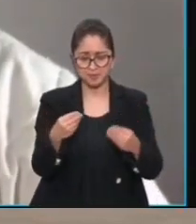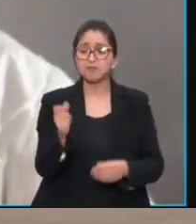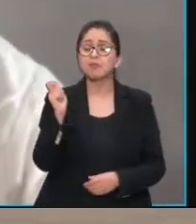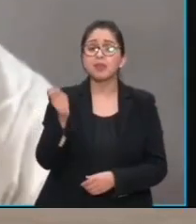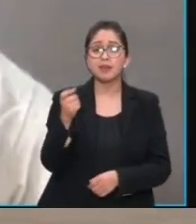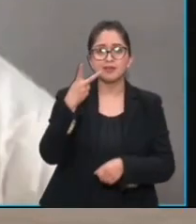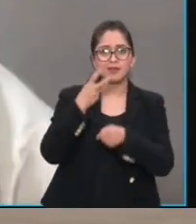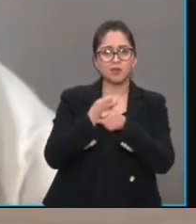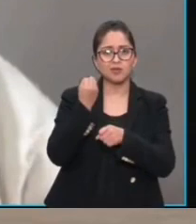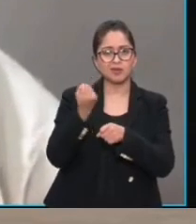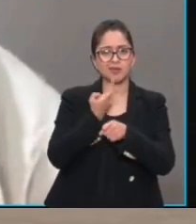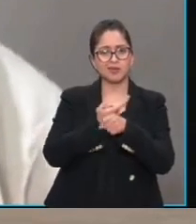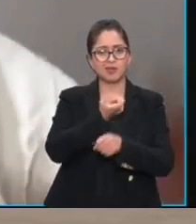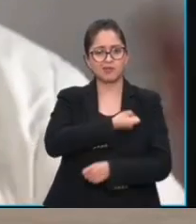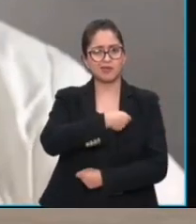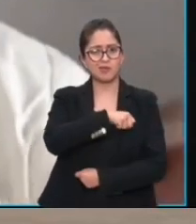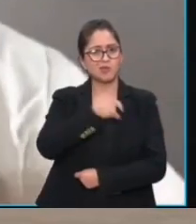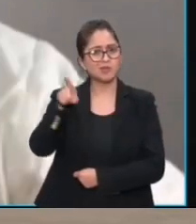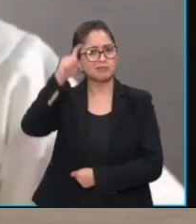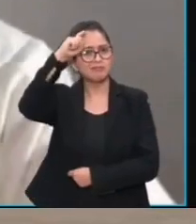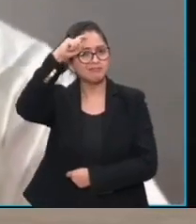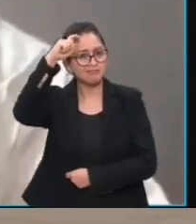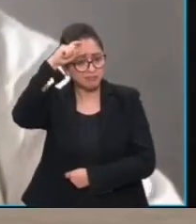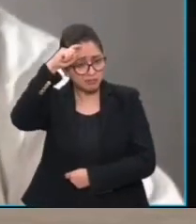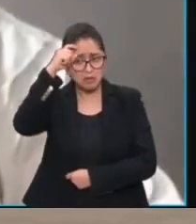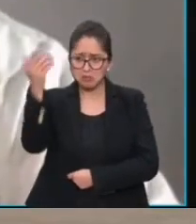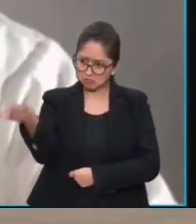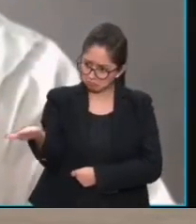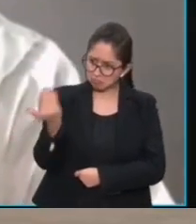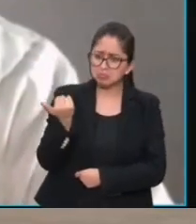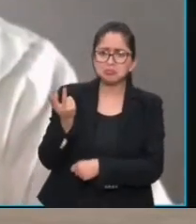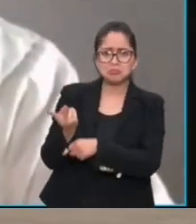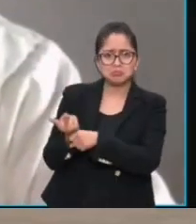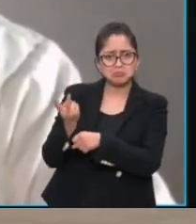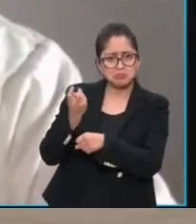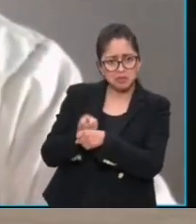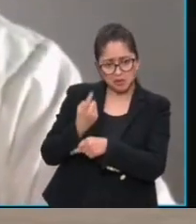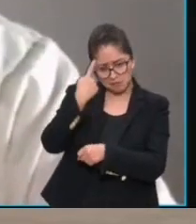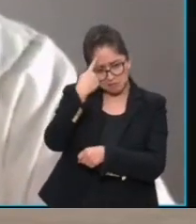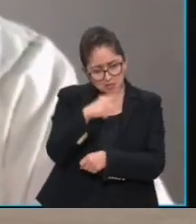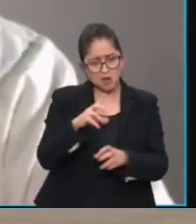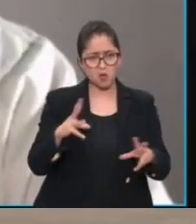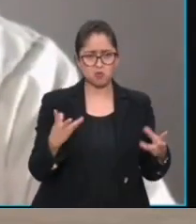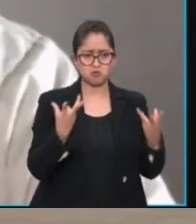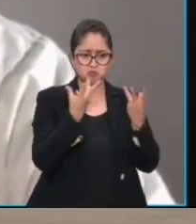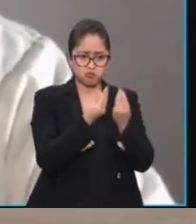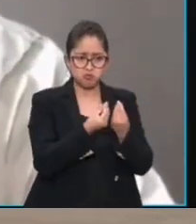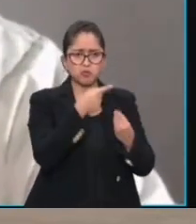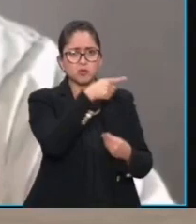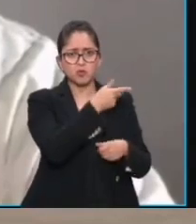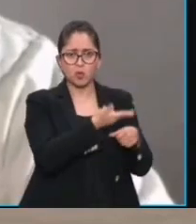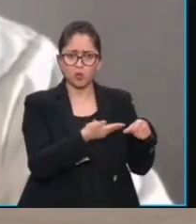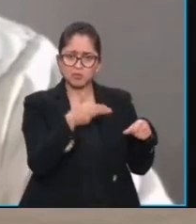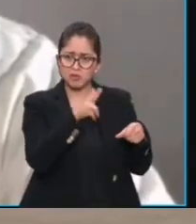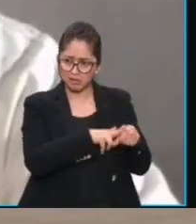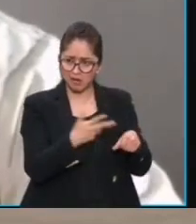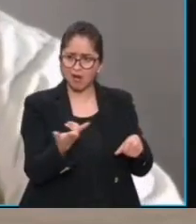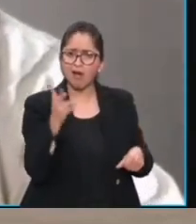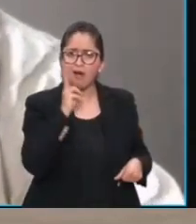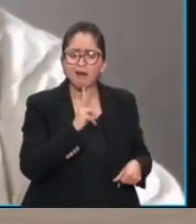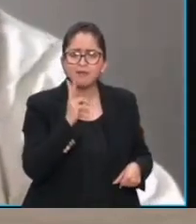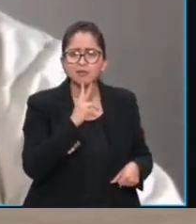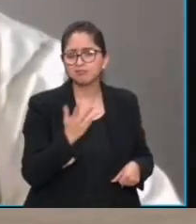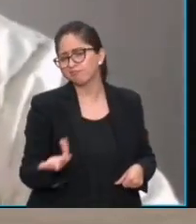invitó a formar parte de estas grandes instituciones de salud, y no por nada, ¿verdad? También quisiera yo